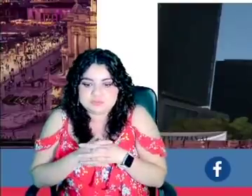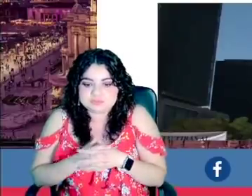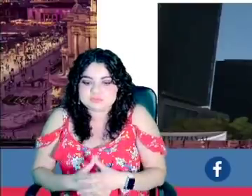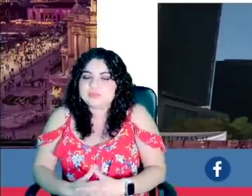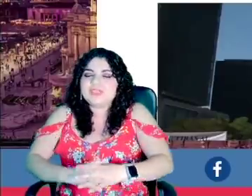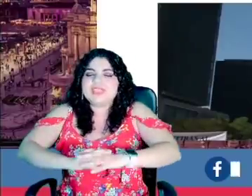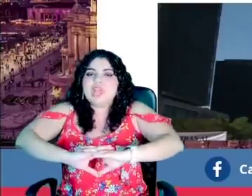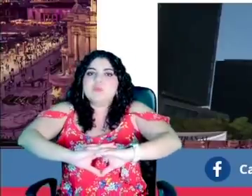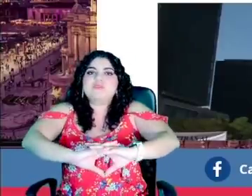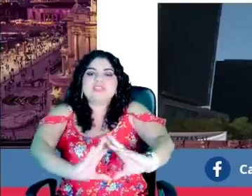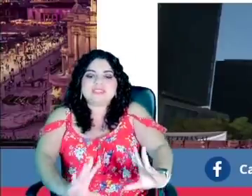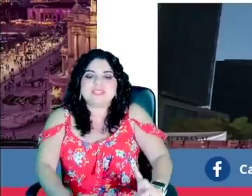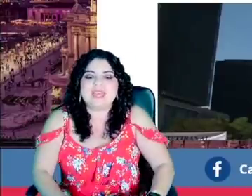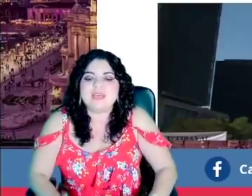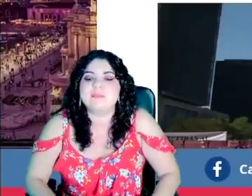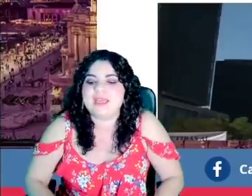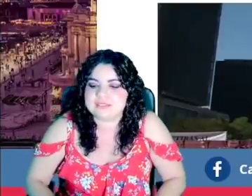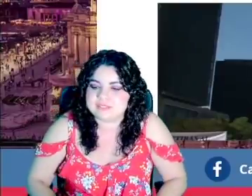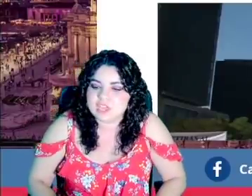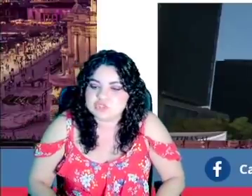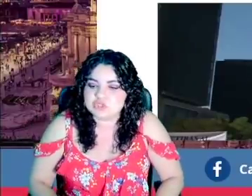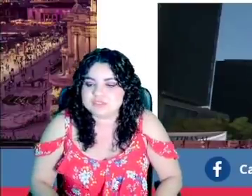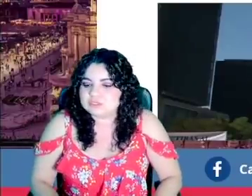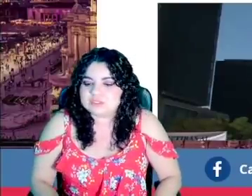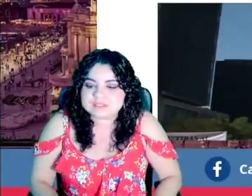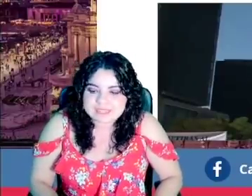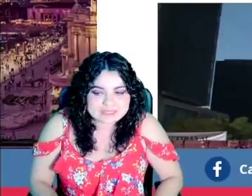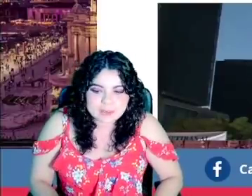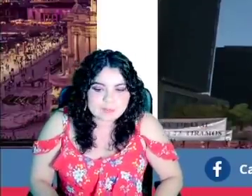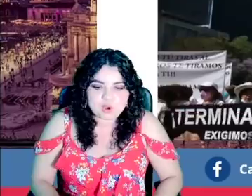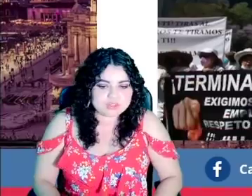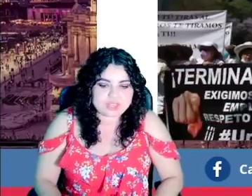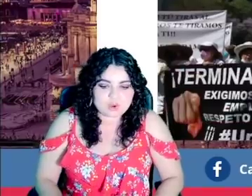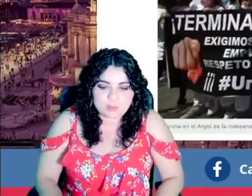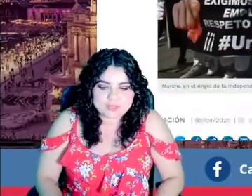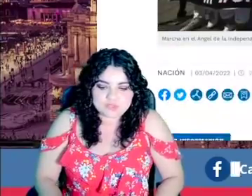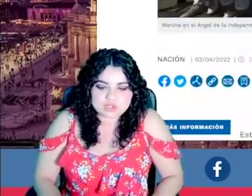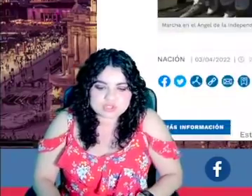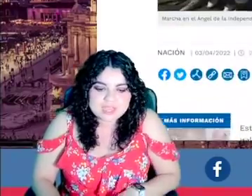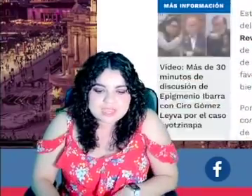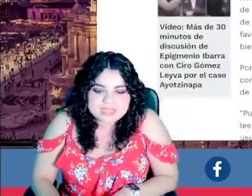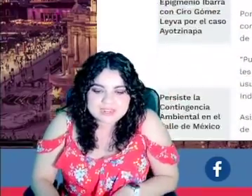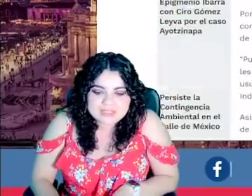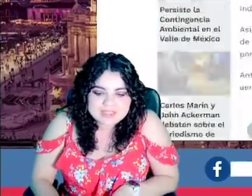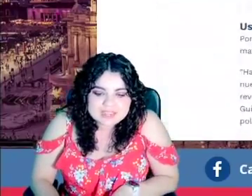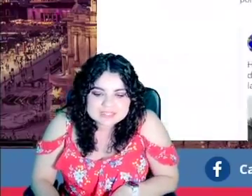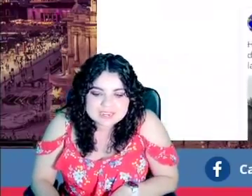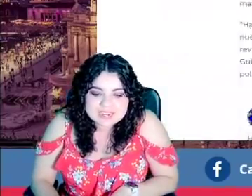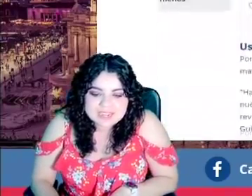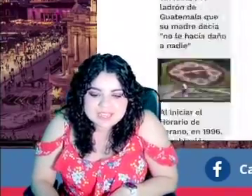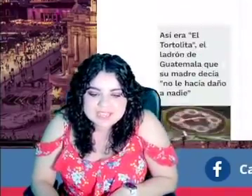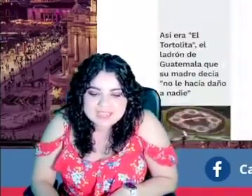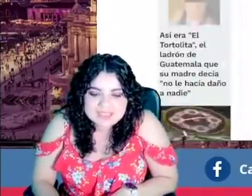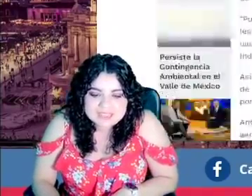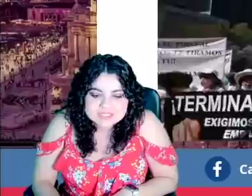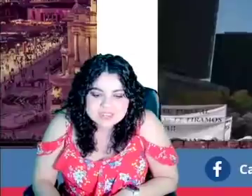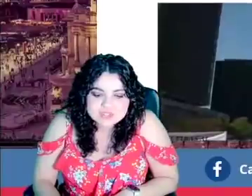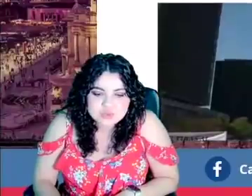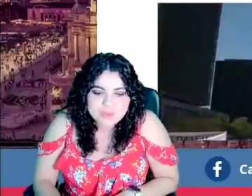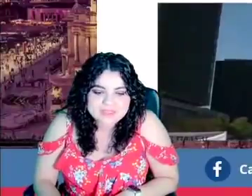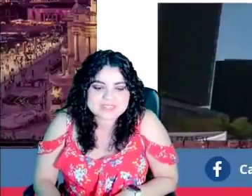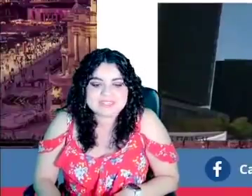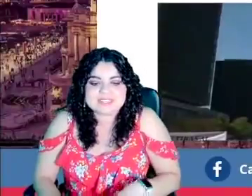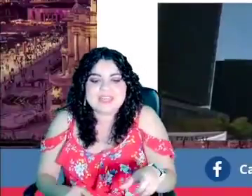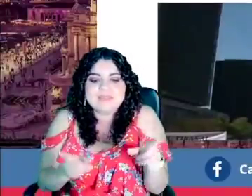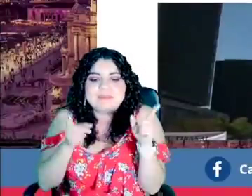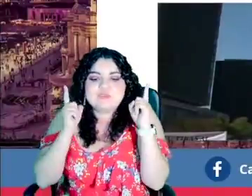información, pues fíjense nada más, tienen tan pocos argumentos que nadie les cree, que nadie se les suma.